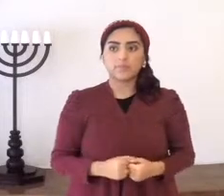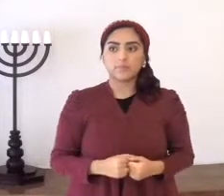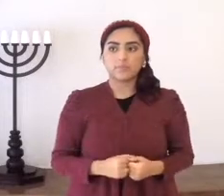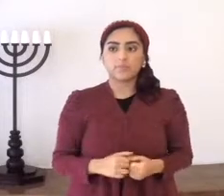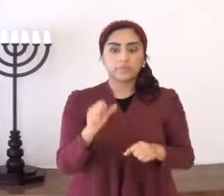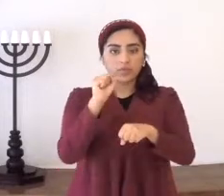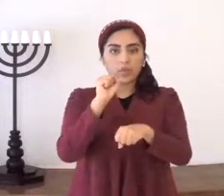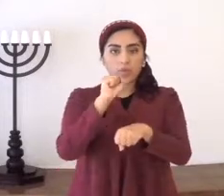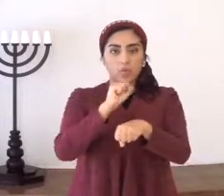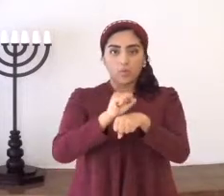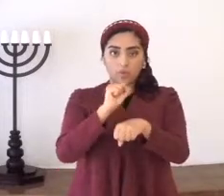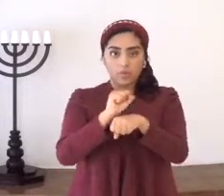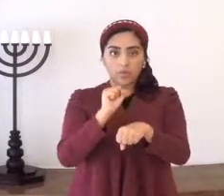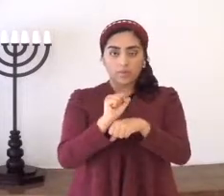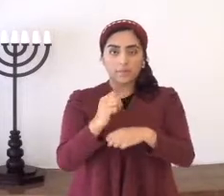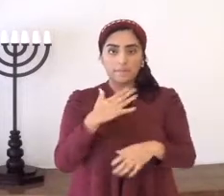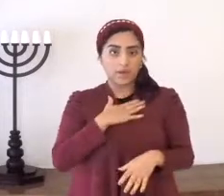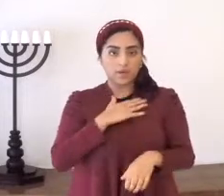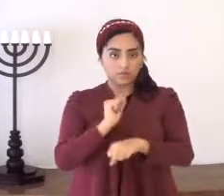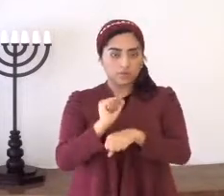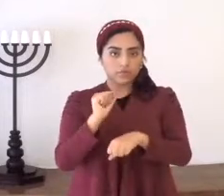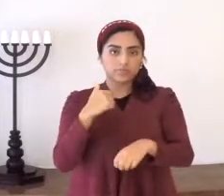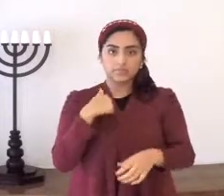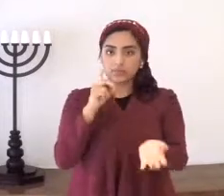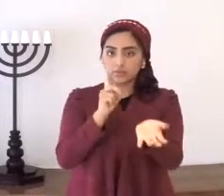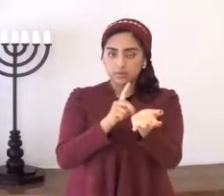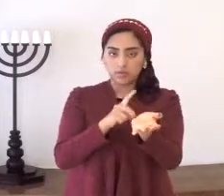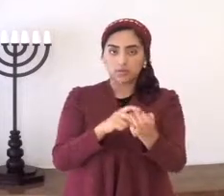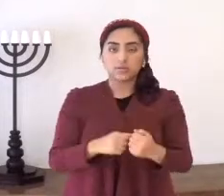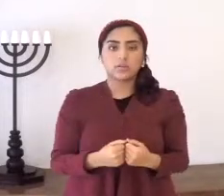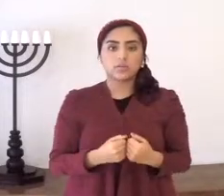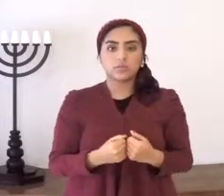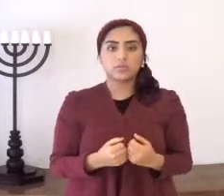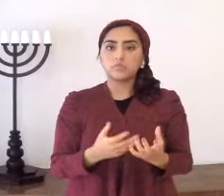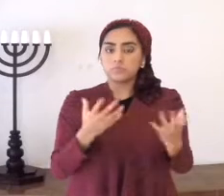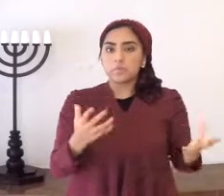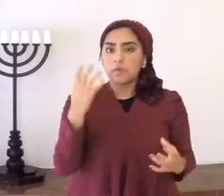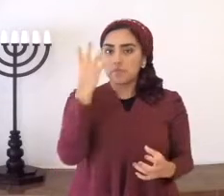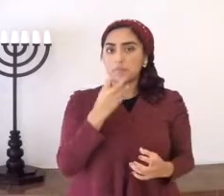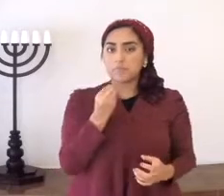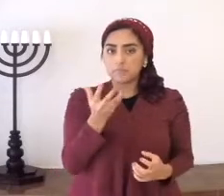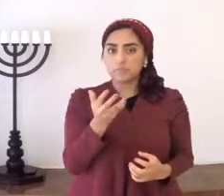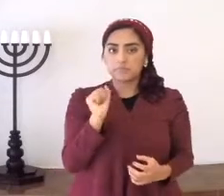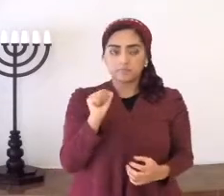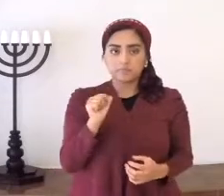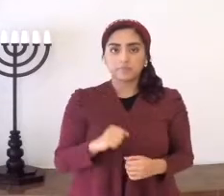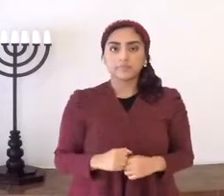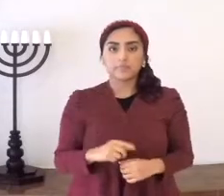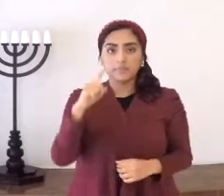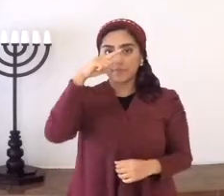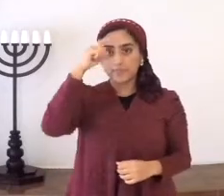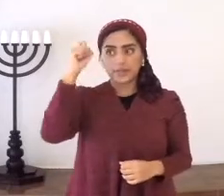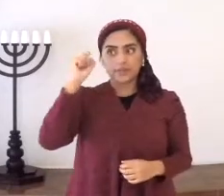Y entonces el trabajo secular como médico es muy hermoso,